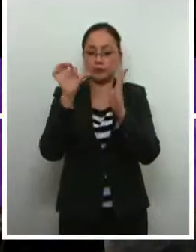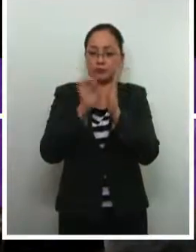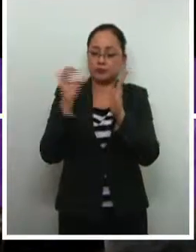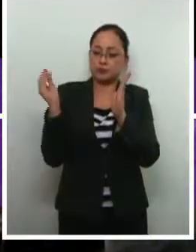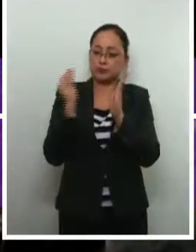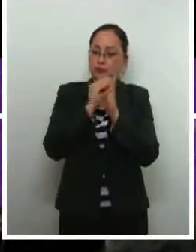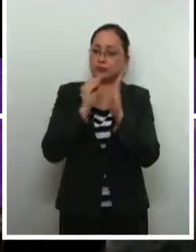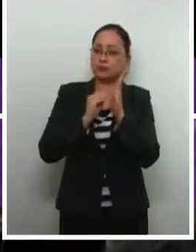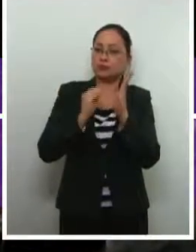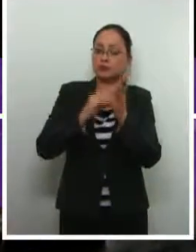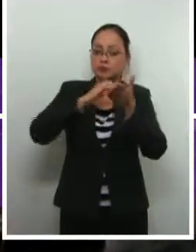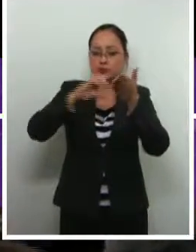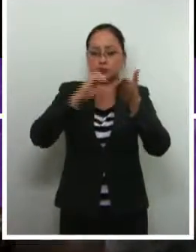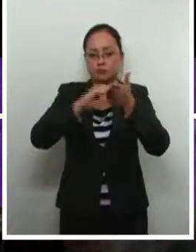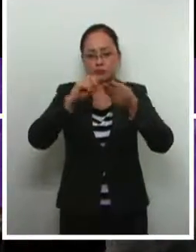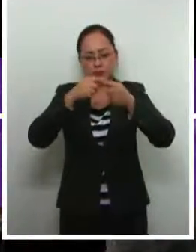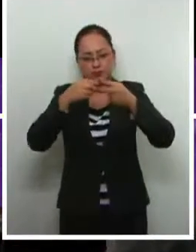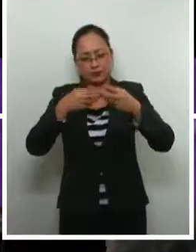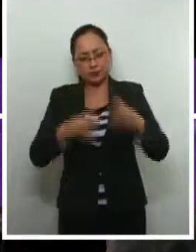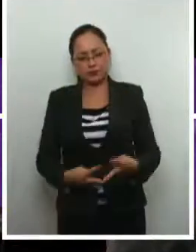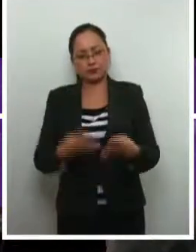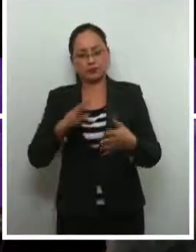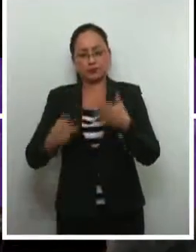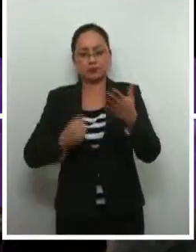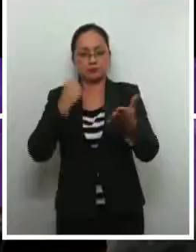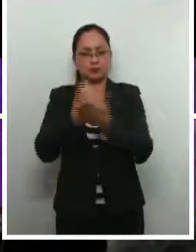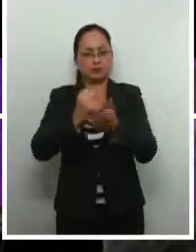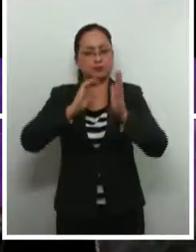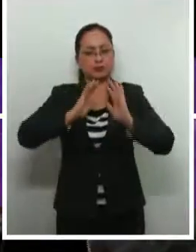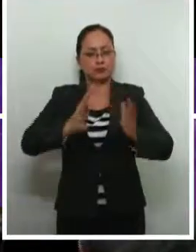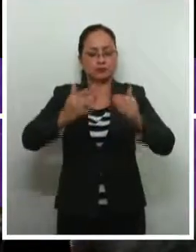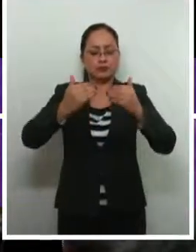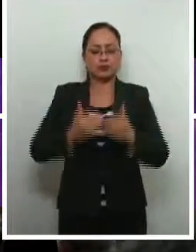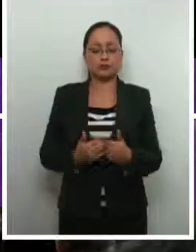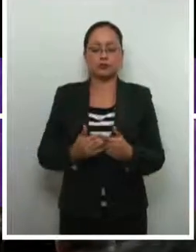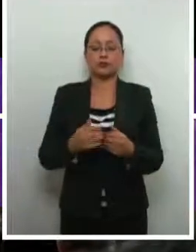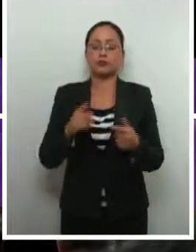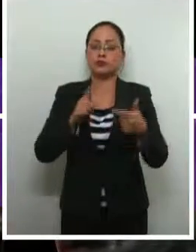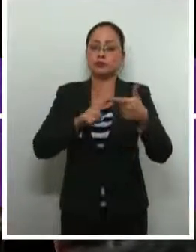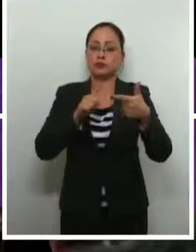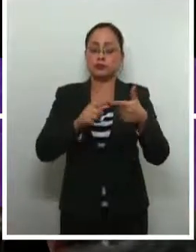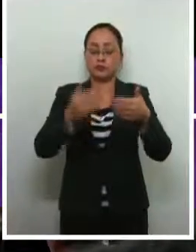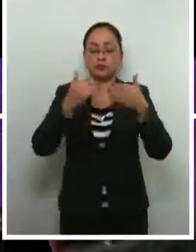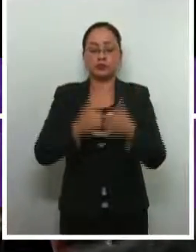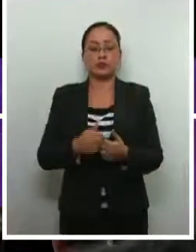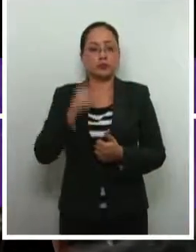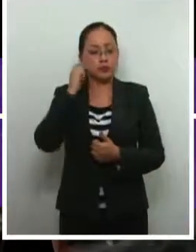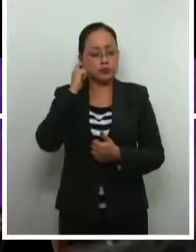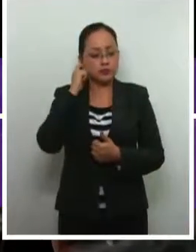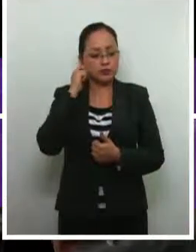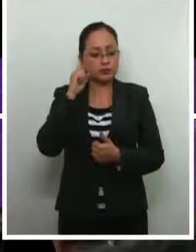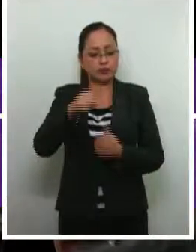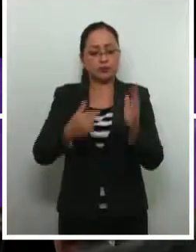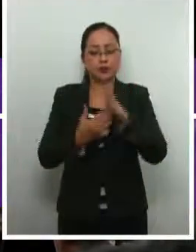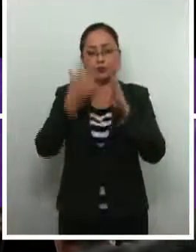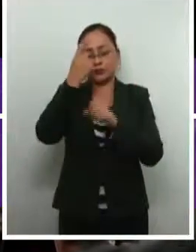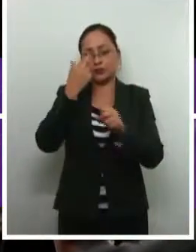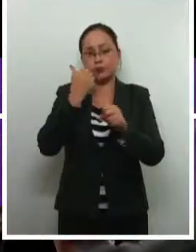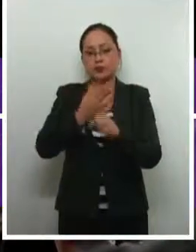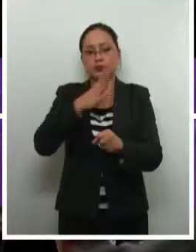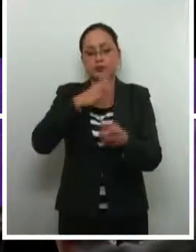artículos y apartados numerales que están aprobados ya en lo general. Segundo, la mesa directiva hará